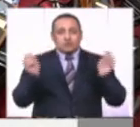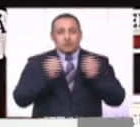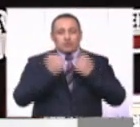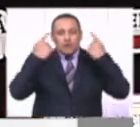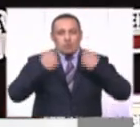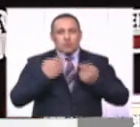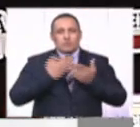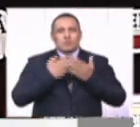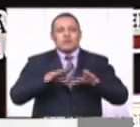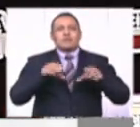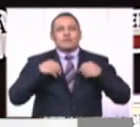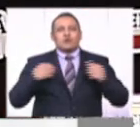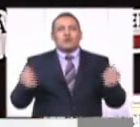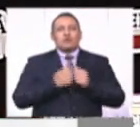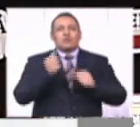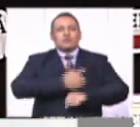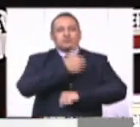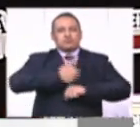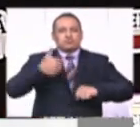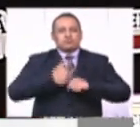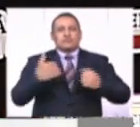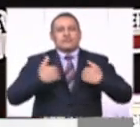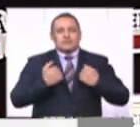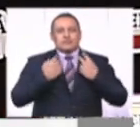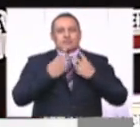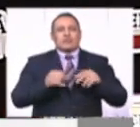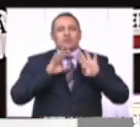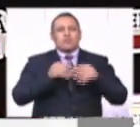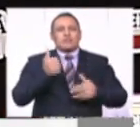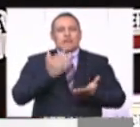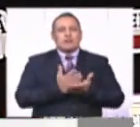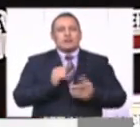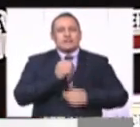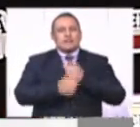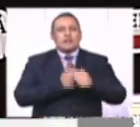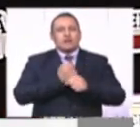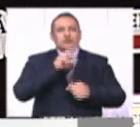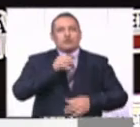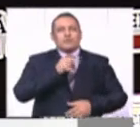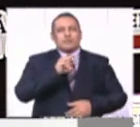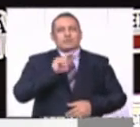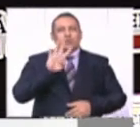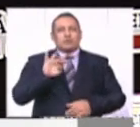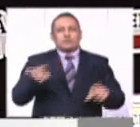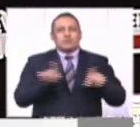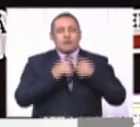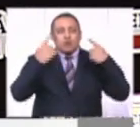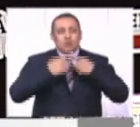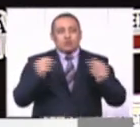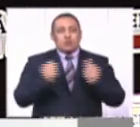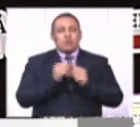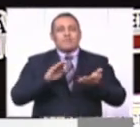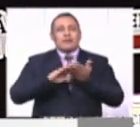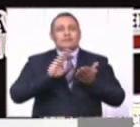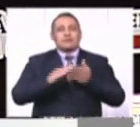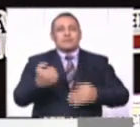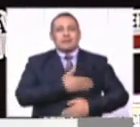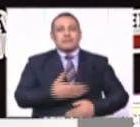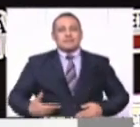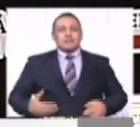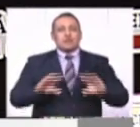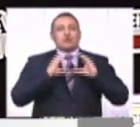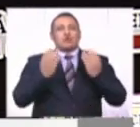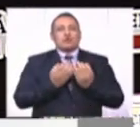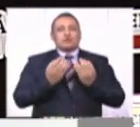con junta de portavoces en la sesión celebrada del 9 de abril del 2024 se somete a consideración del pleno autorizar al presidente del